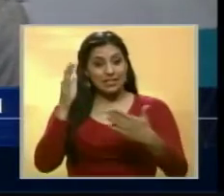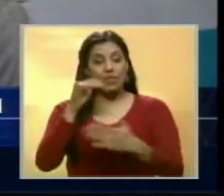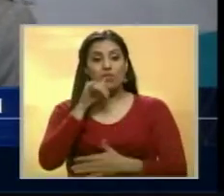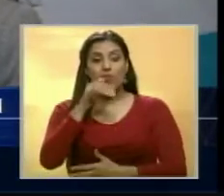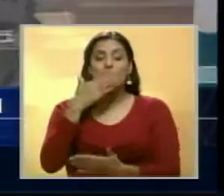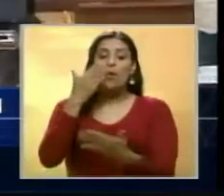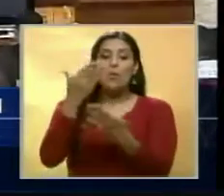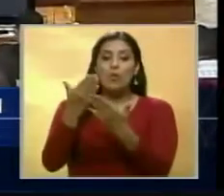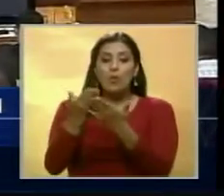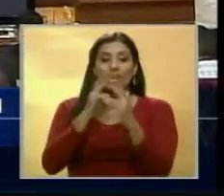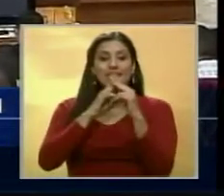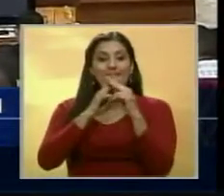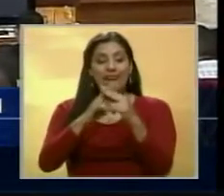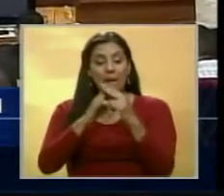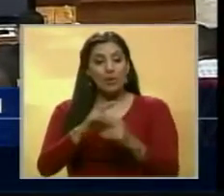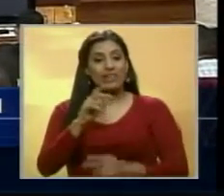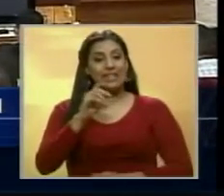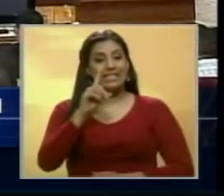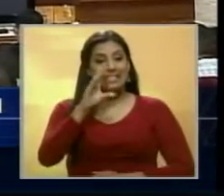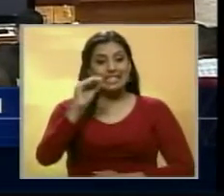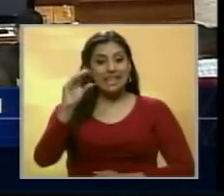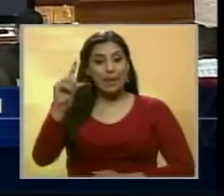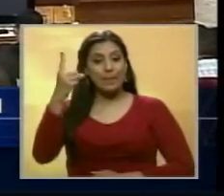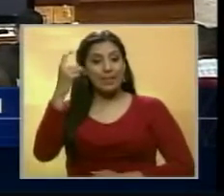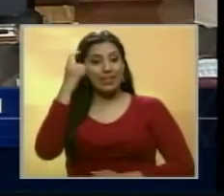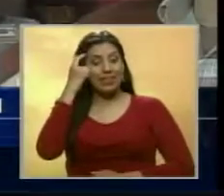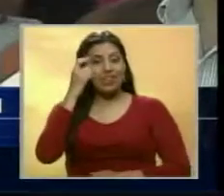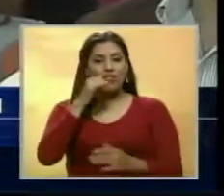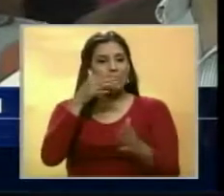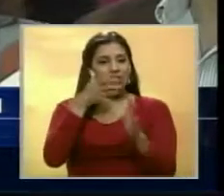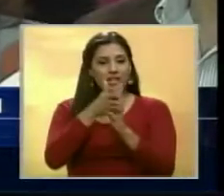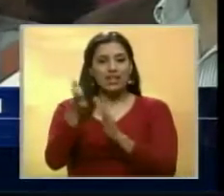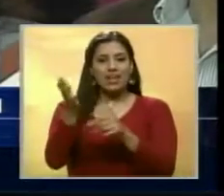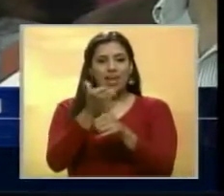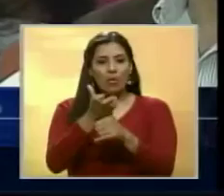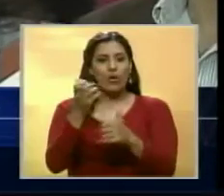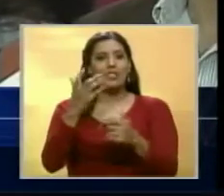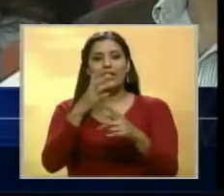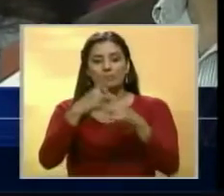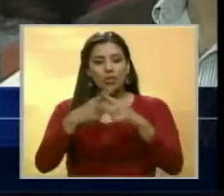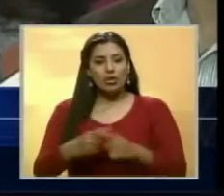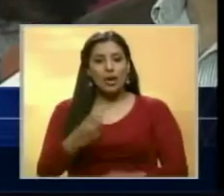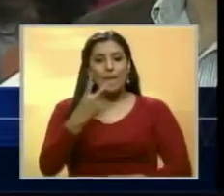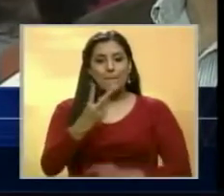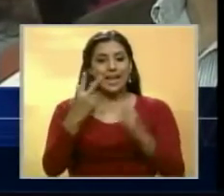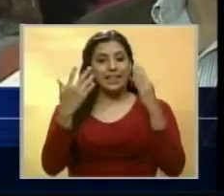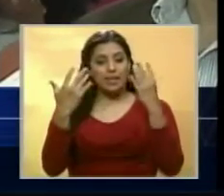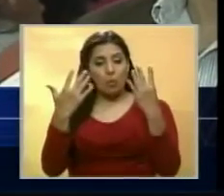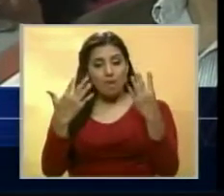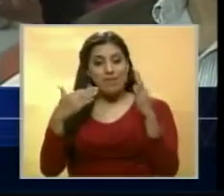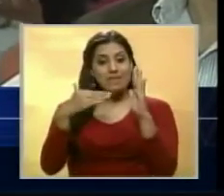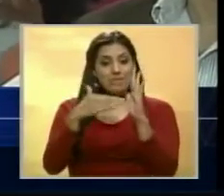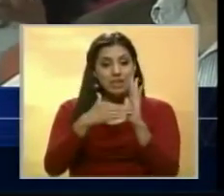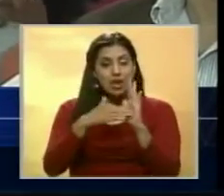Freites presentó el resultado de los 100 primeros días de agricultura urbana. Logramos el registro de